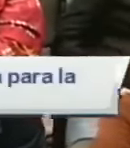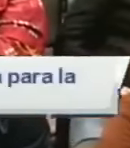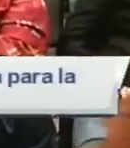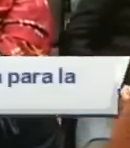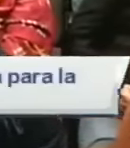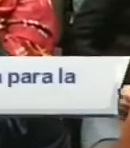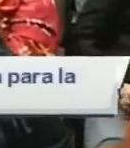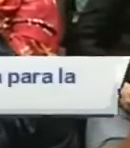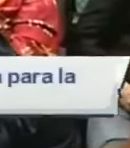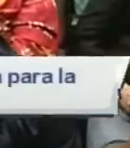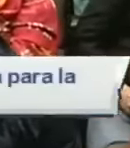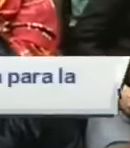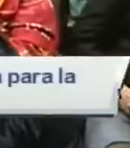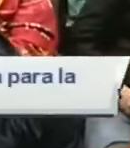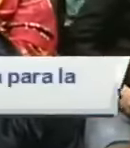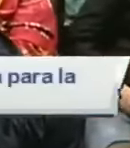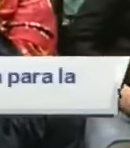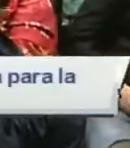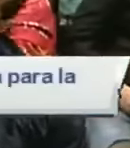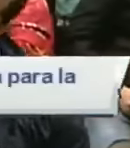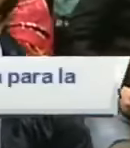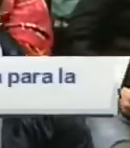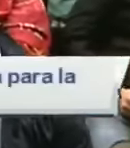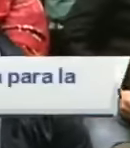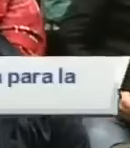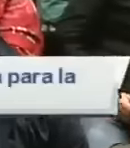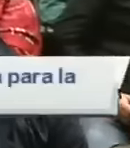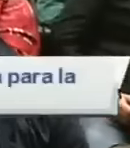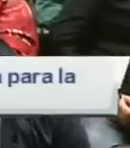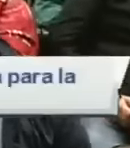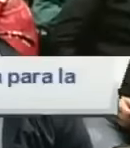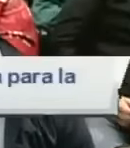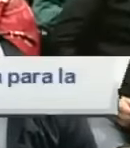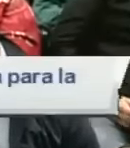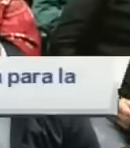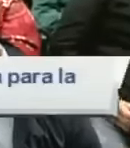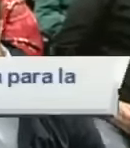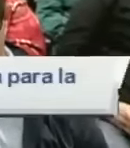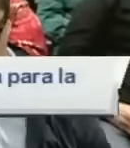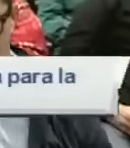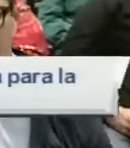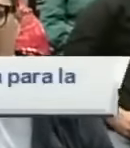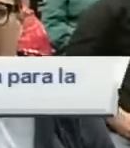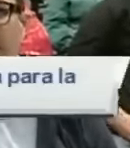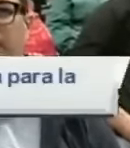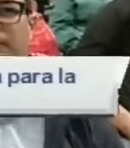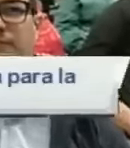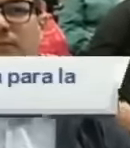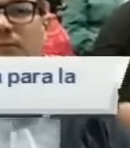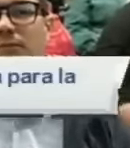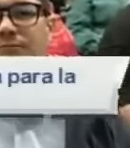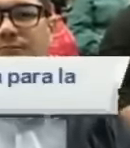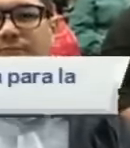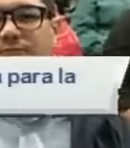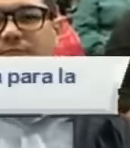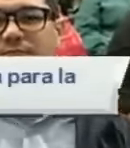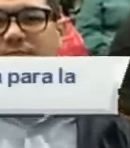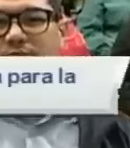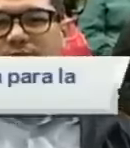me trasladé al Estado Zulia y allí le hablé a mis hermanos indígenas, participé